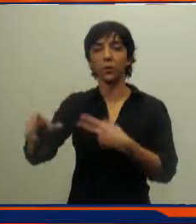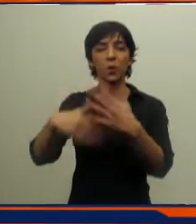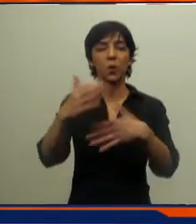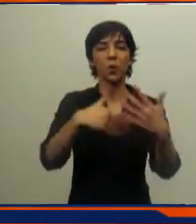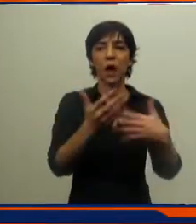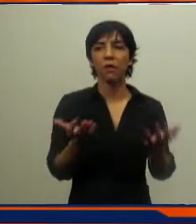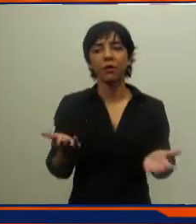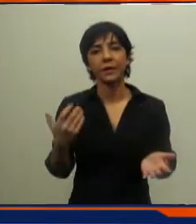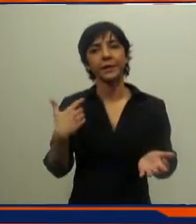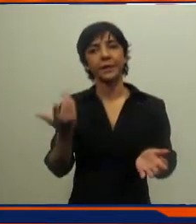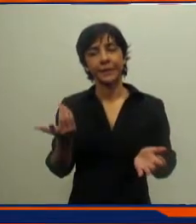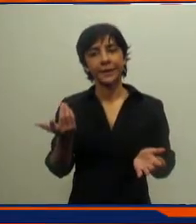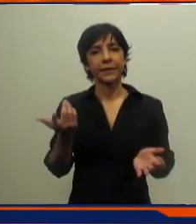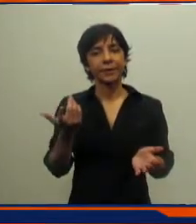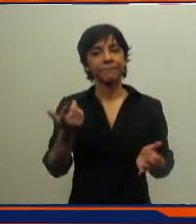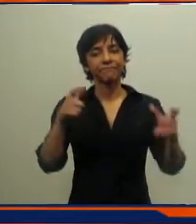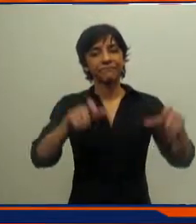le traerían consecuencias